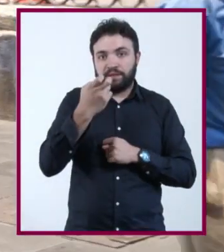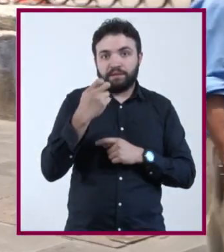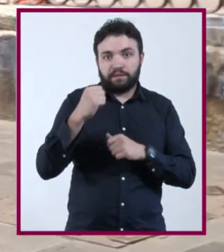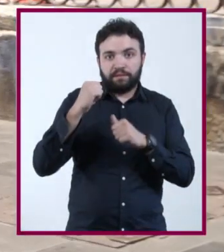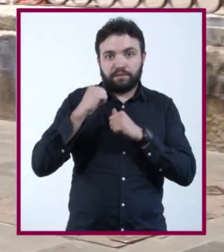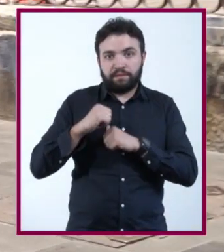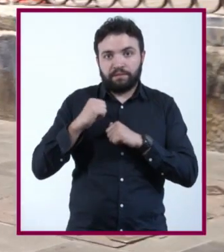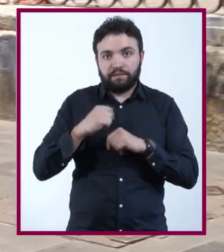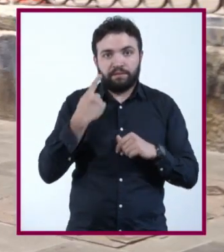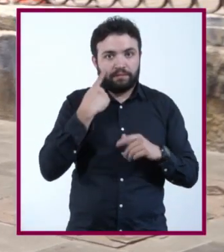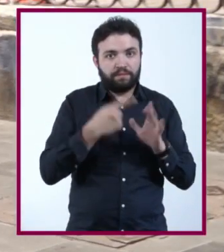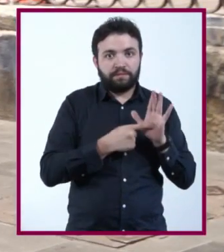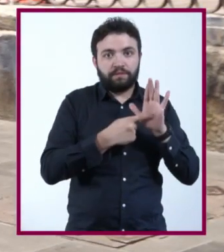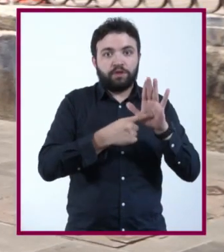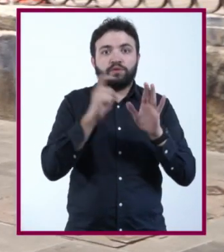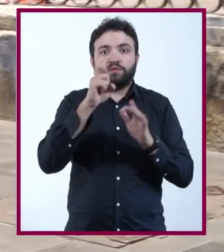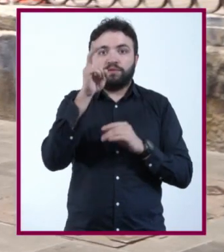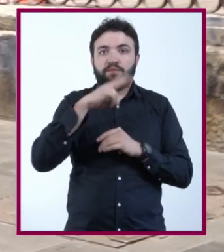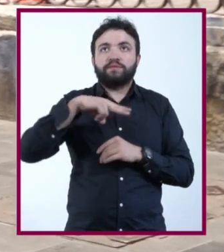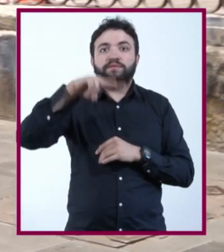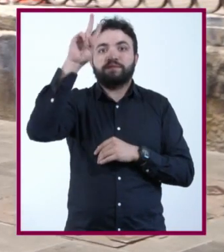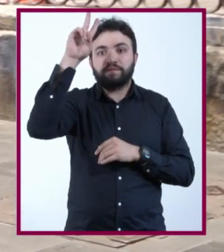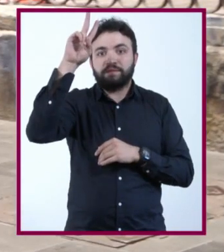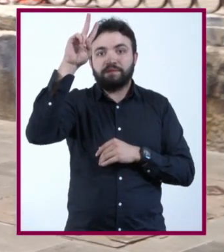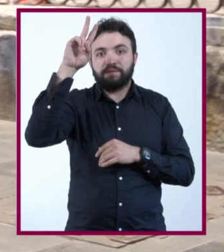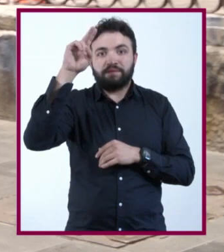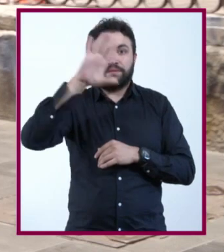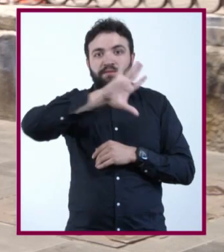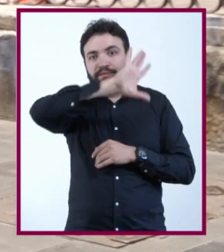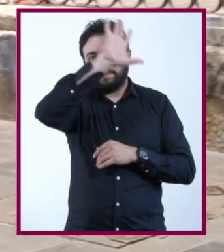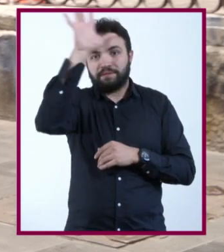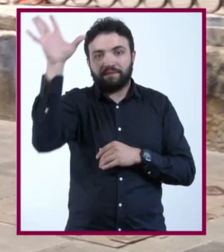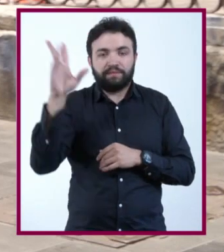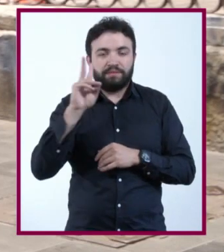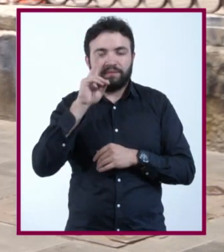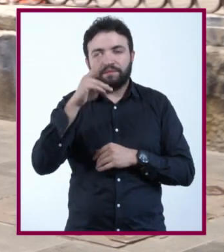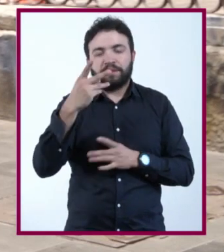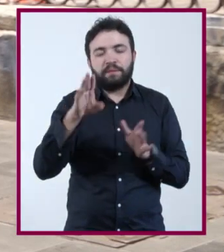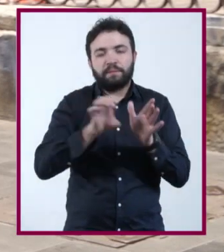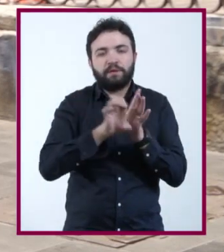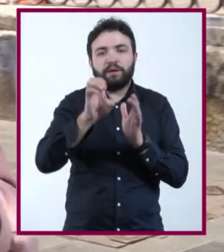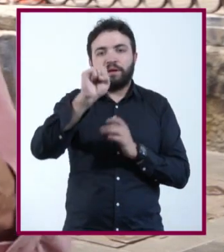más antiguo que tiene este templo. Y una prueba de esto, de esta